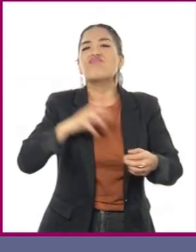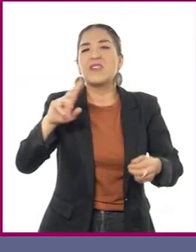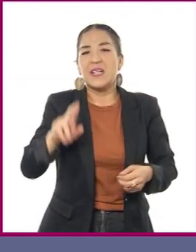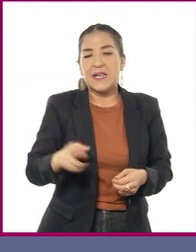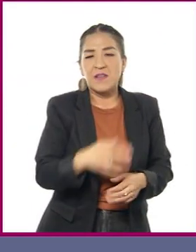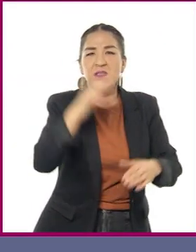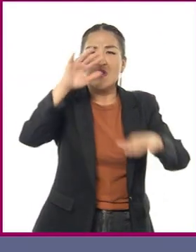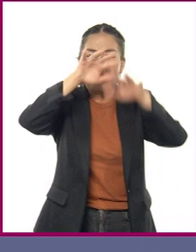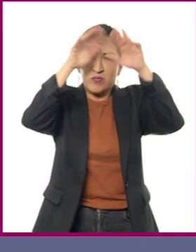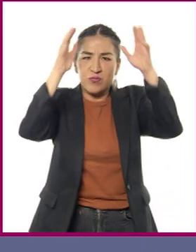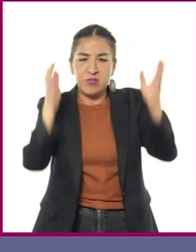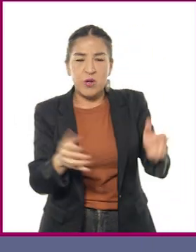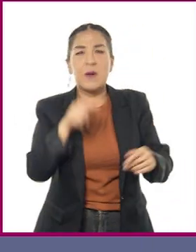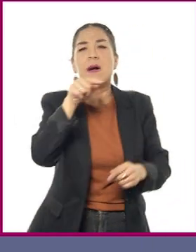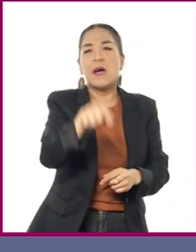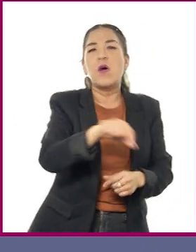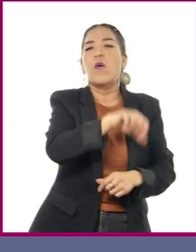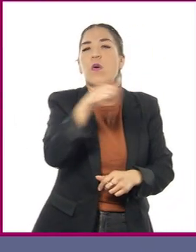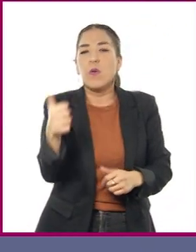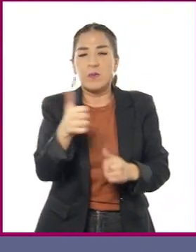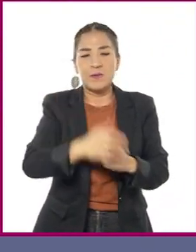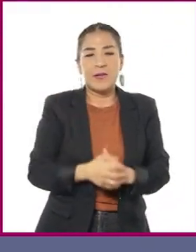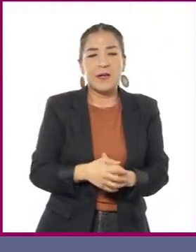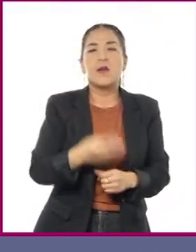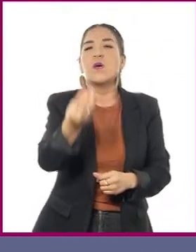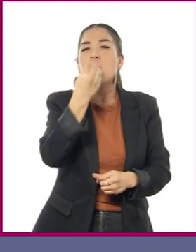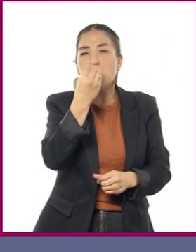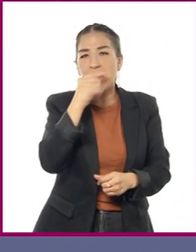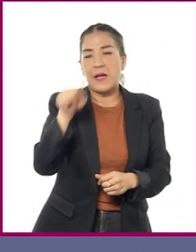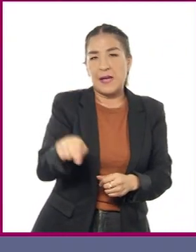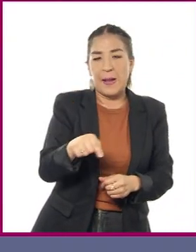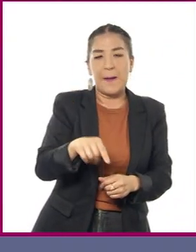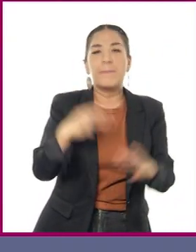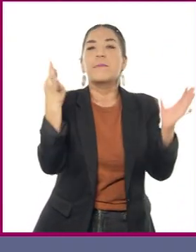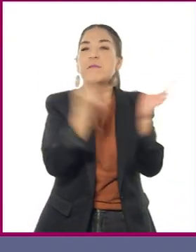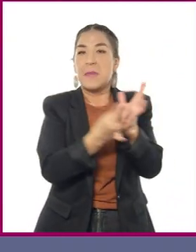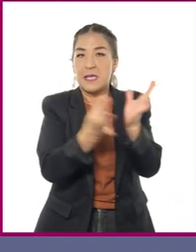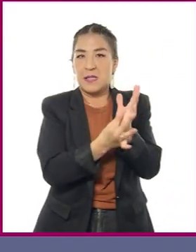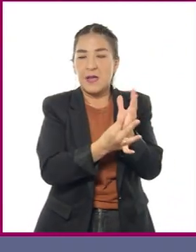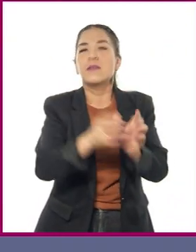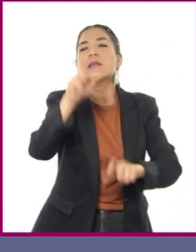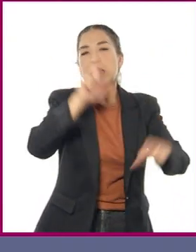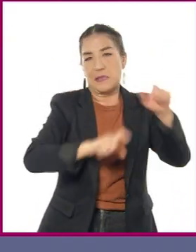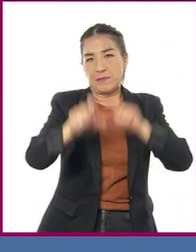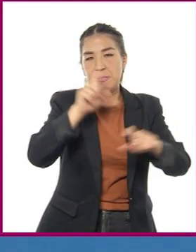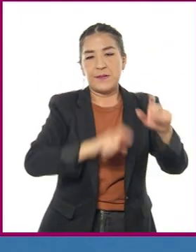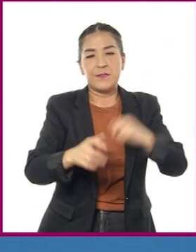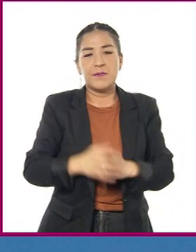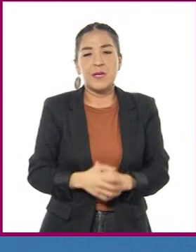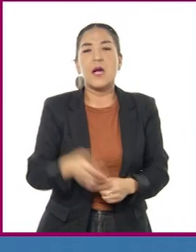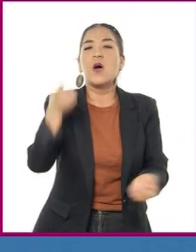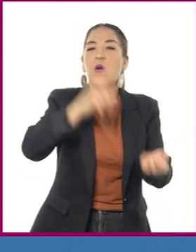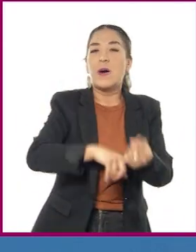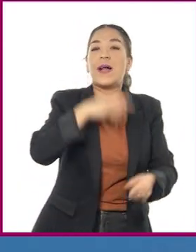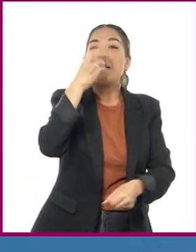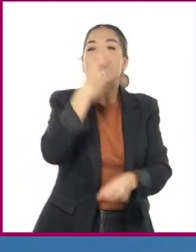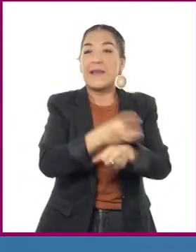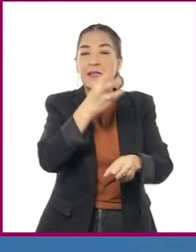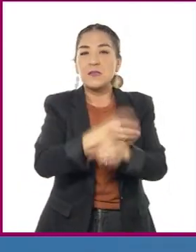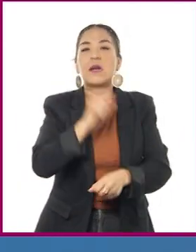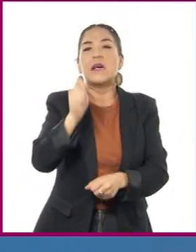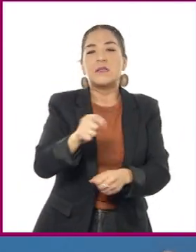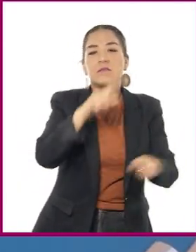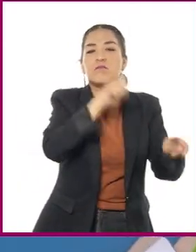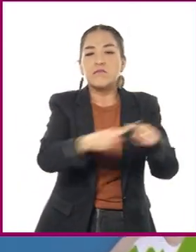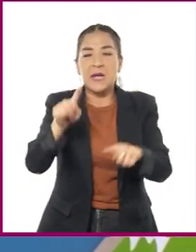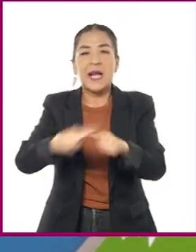Las industrias más contaminantes son las de alimentos, metalúrgica y química. Y en el sector terciario, los medios